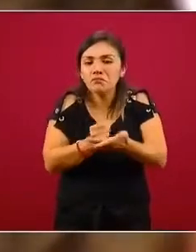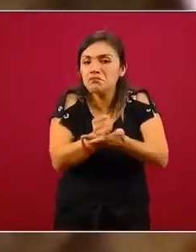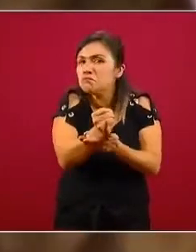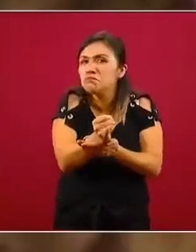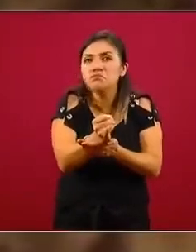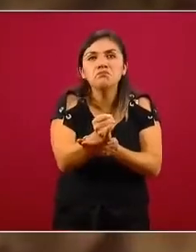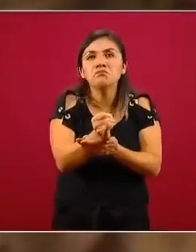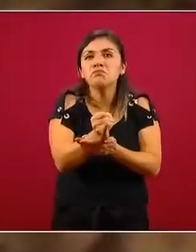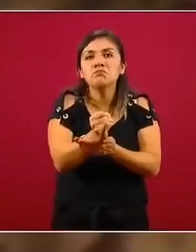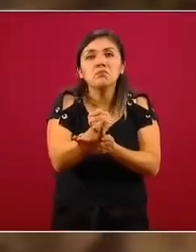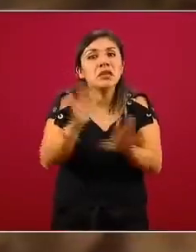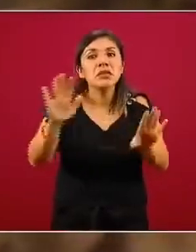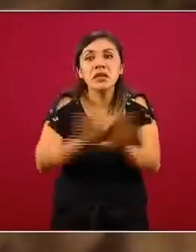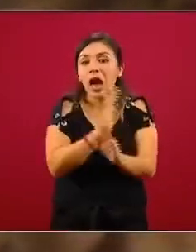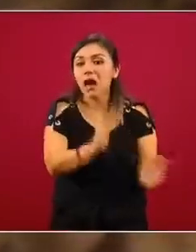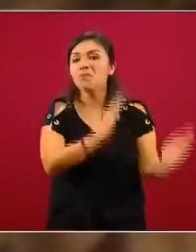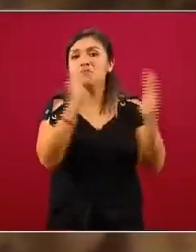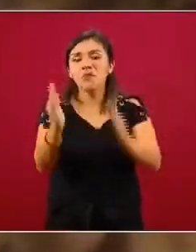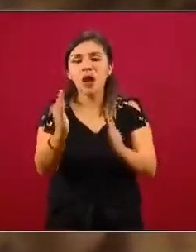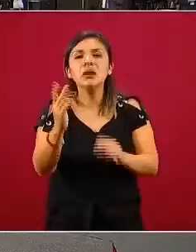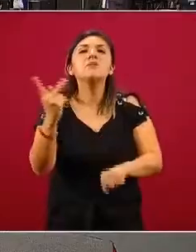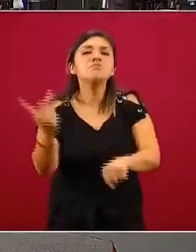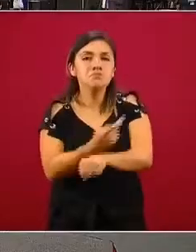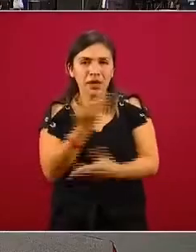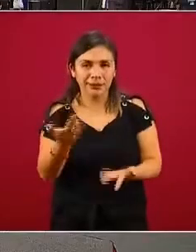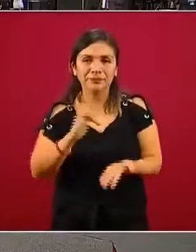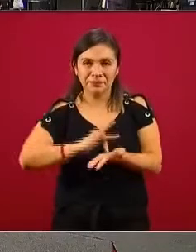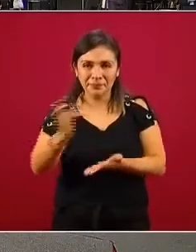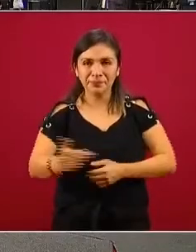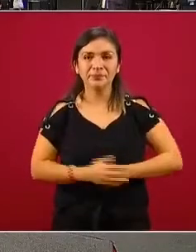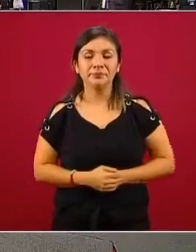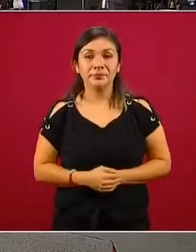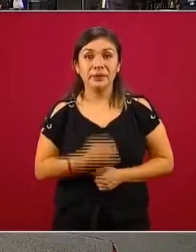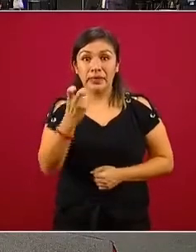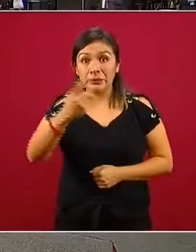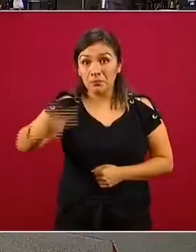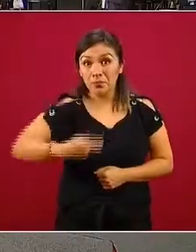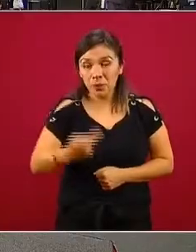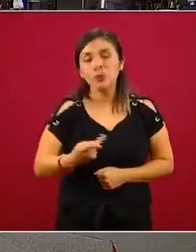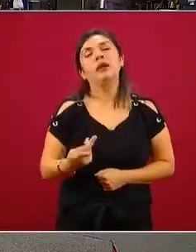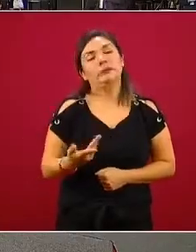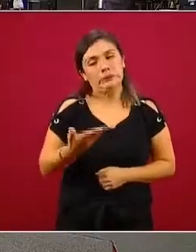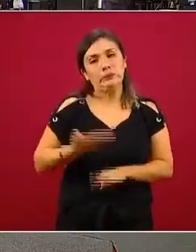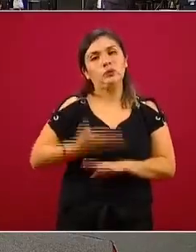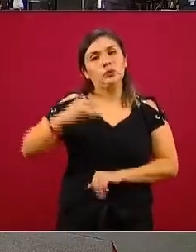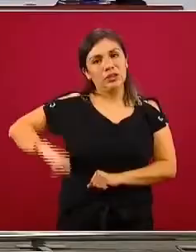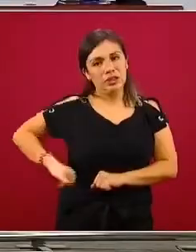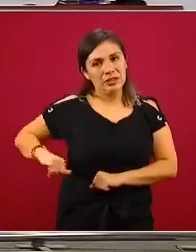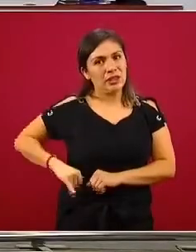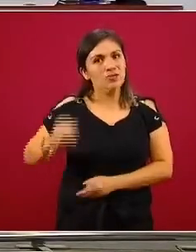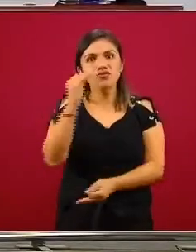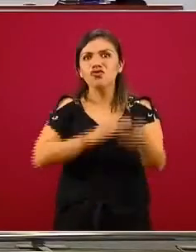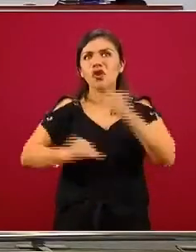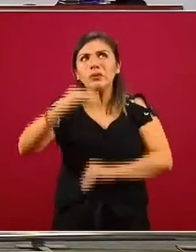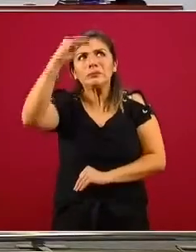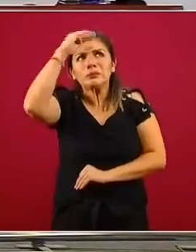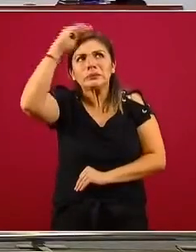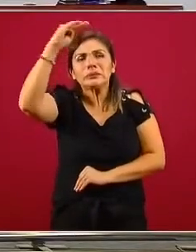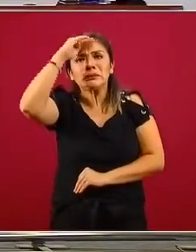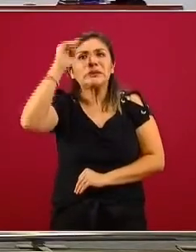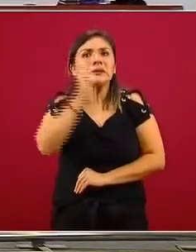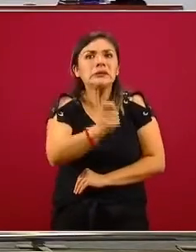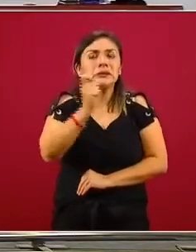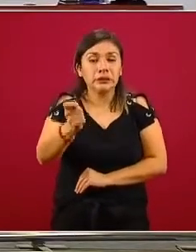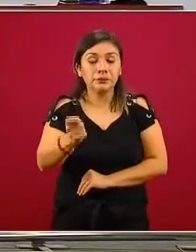decidieran pues esta rectificación. Gracias. Claro, gracias Natalia. Esta es una pregunta muy interesante que se hace todo el mundo. Nosotros